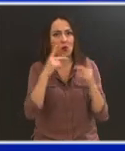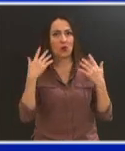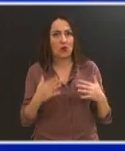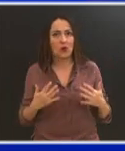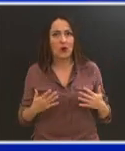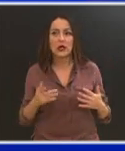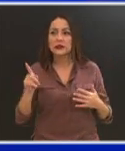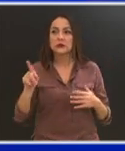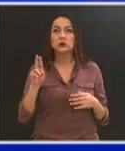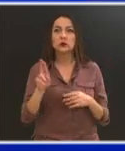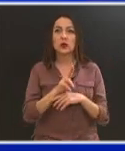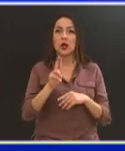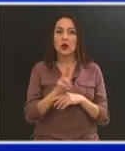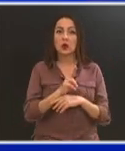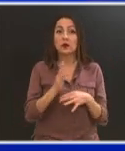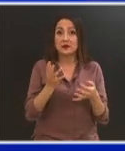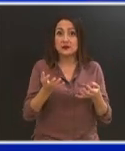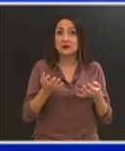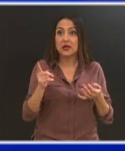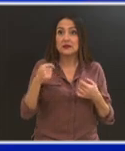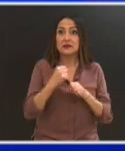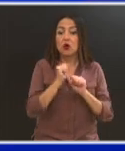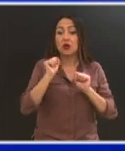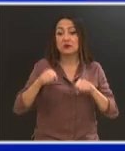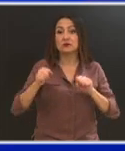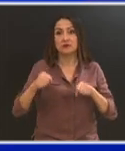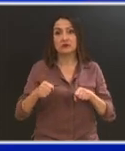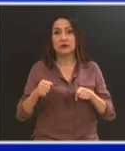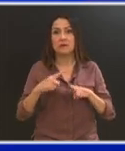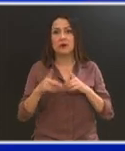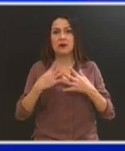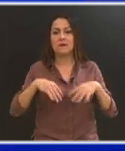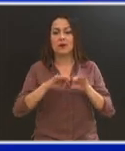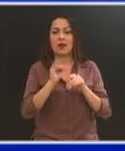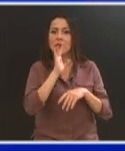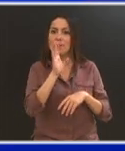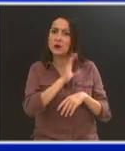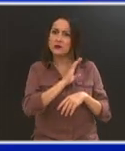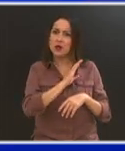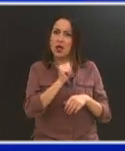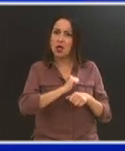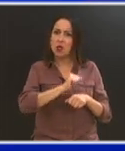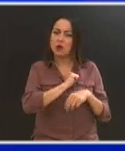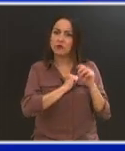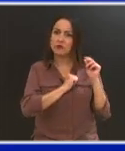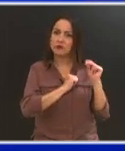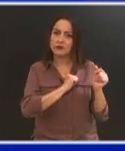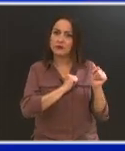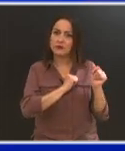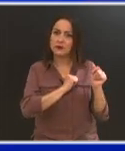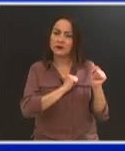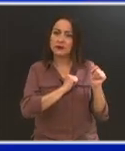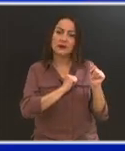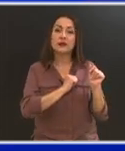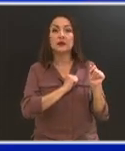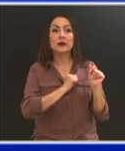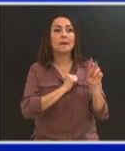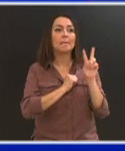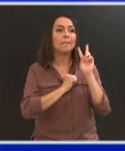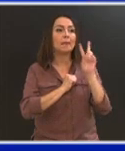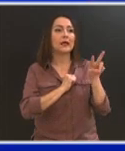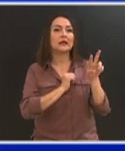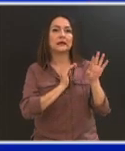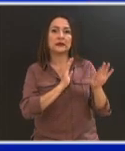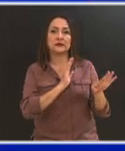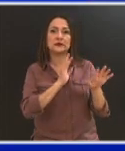maniobra que utilizaron o que hicieron estos motorizados. Lo importante del caso es que la fuerza pública actúa rápidamente, ven